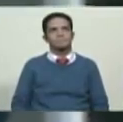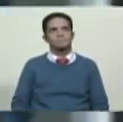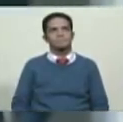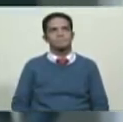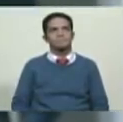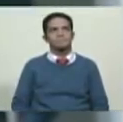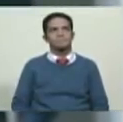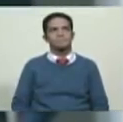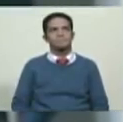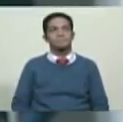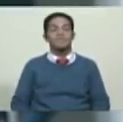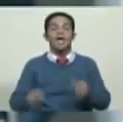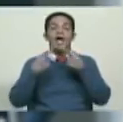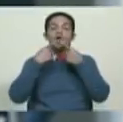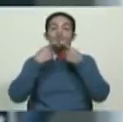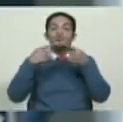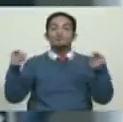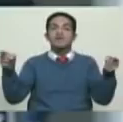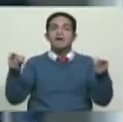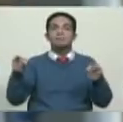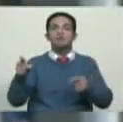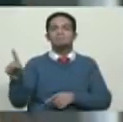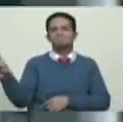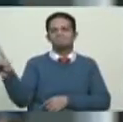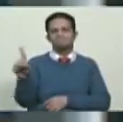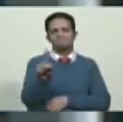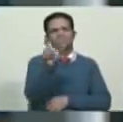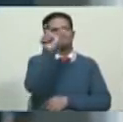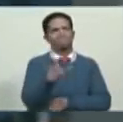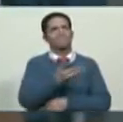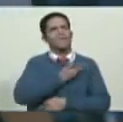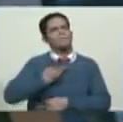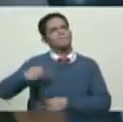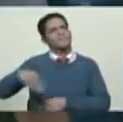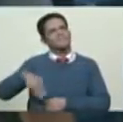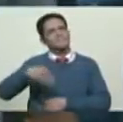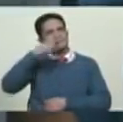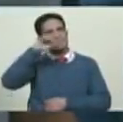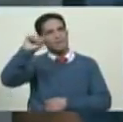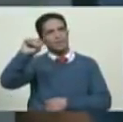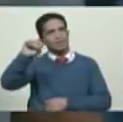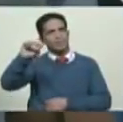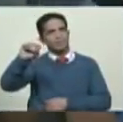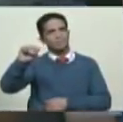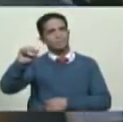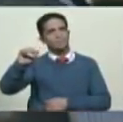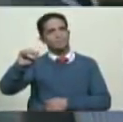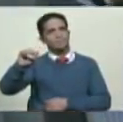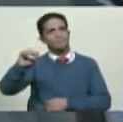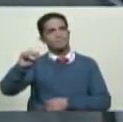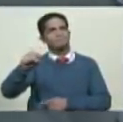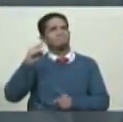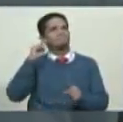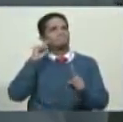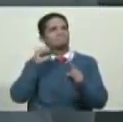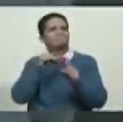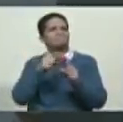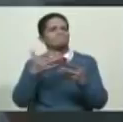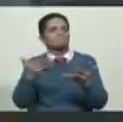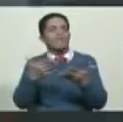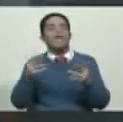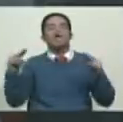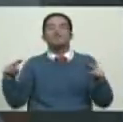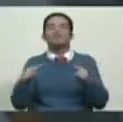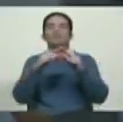Anunciamos al hermano, a nuestro presidente Nicolás Maduro Moro, para Encuentro